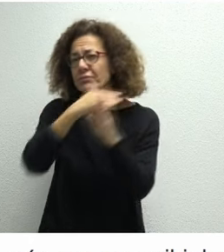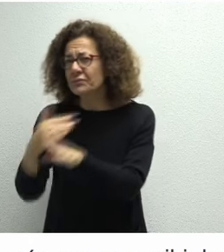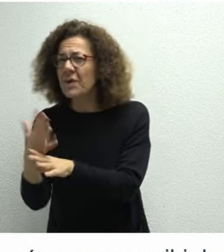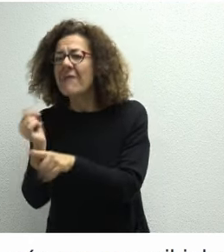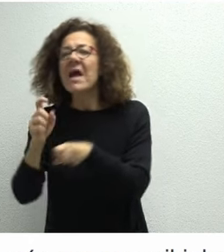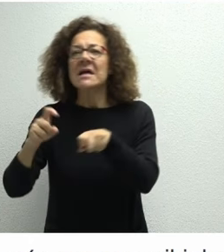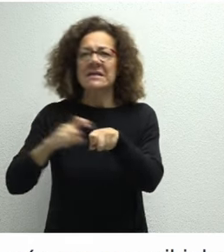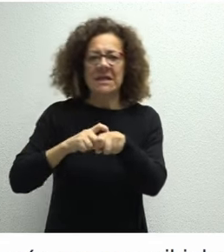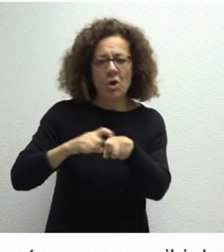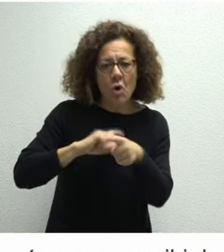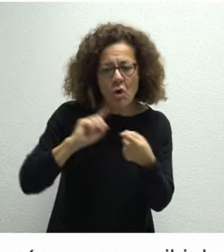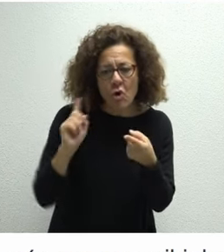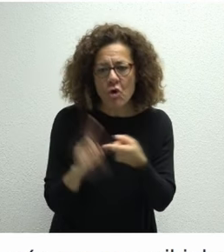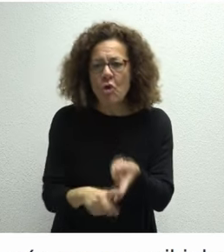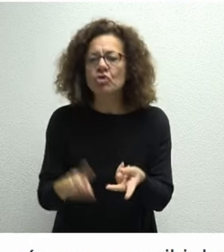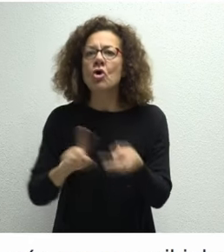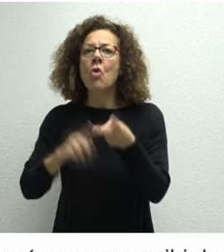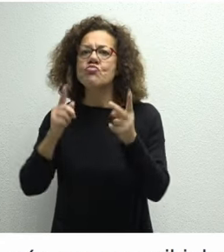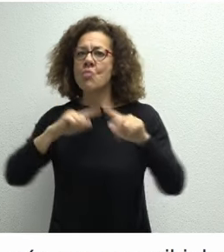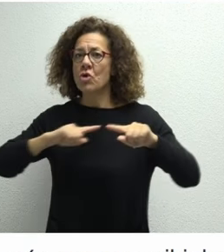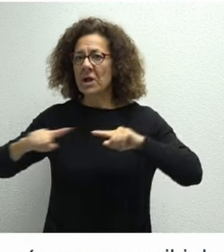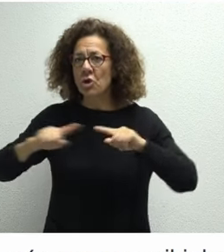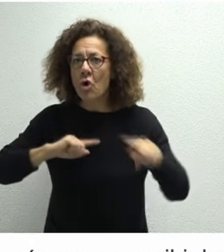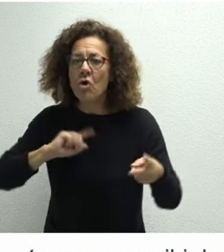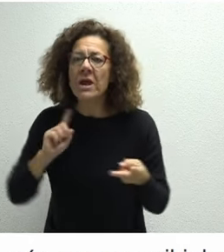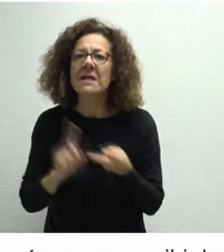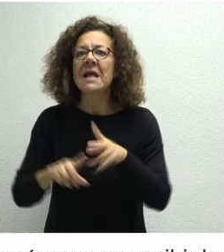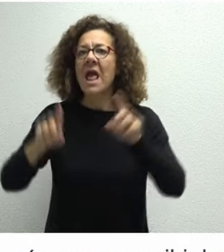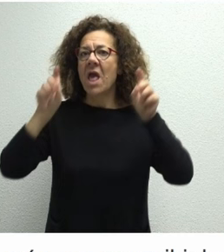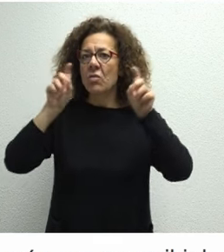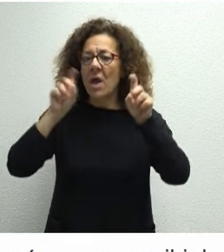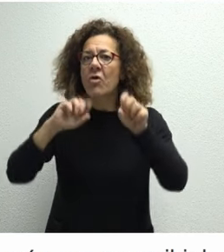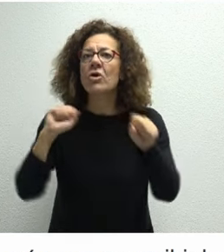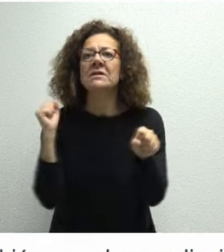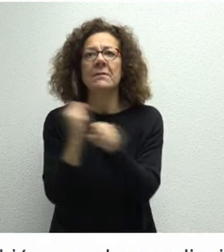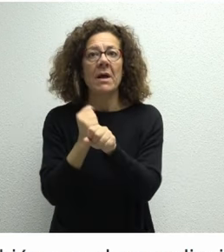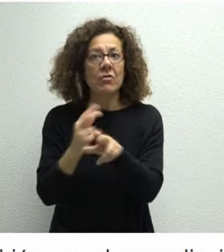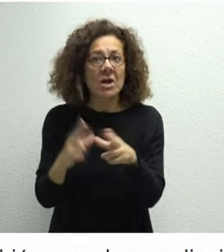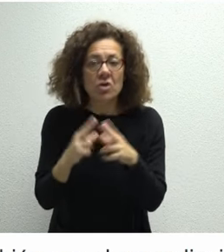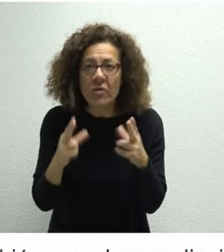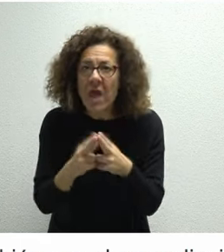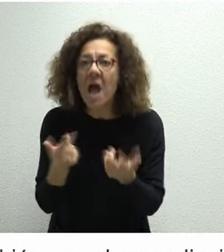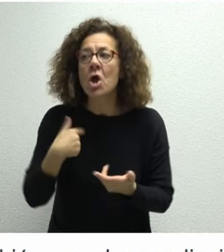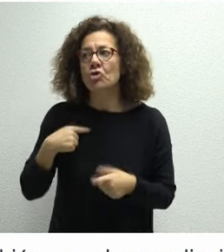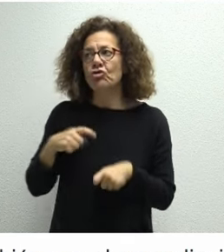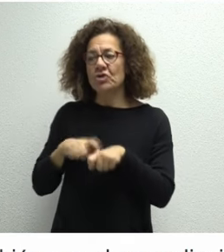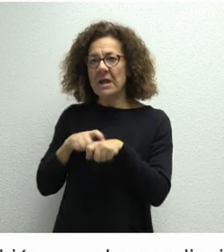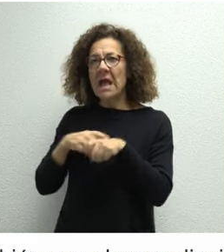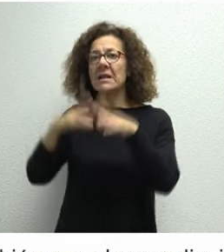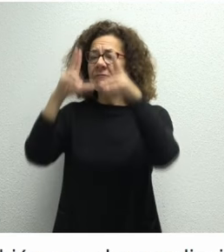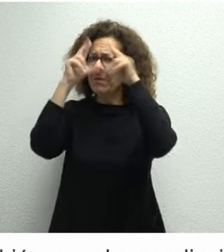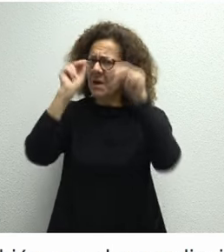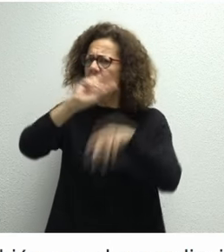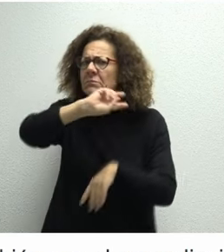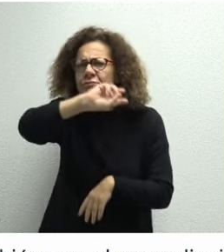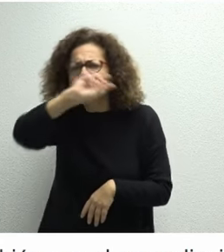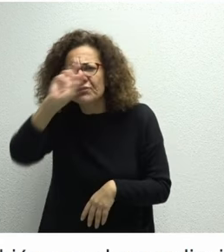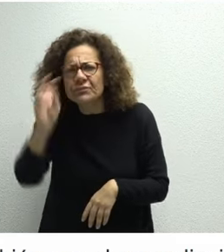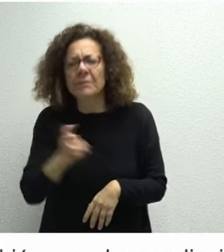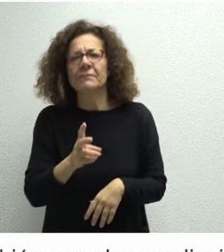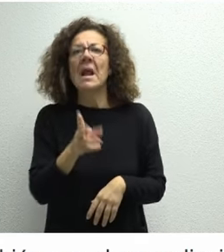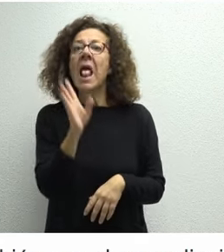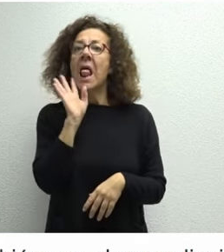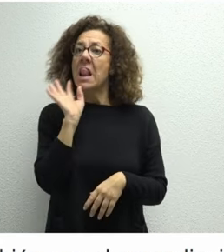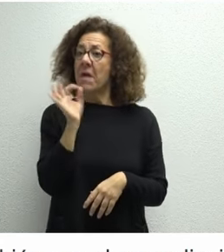psicólogos eh monitores educadores trabajadora social estaba yo de psiquiatra enfermería y la verdad es